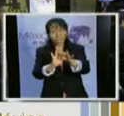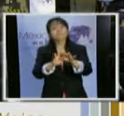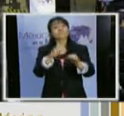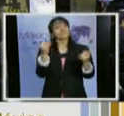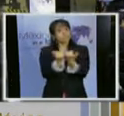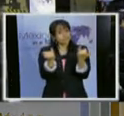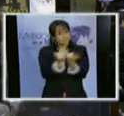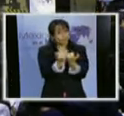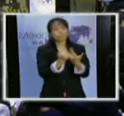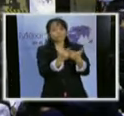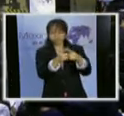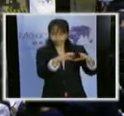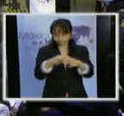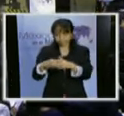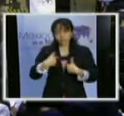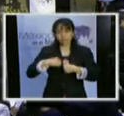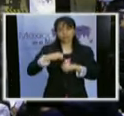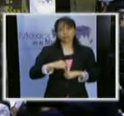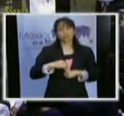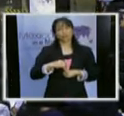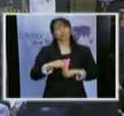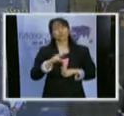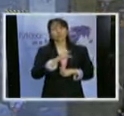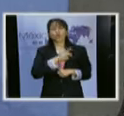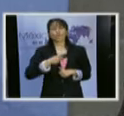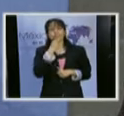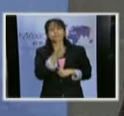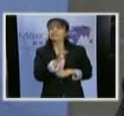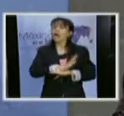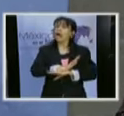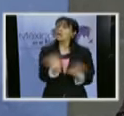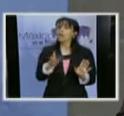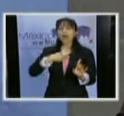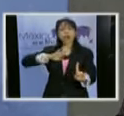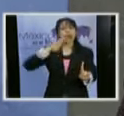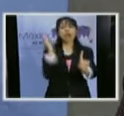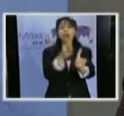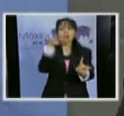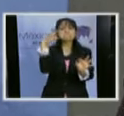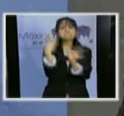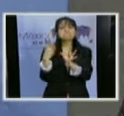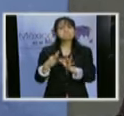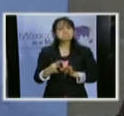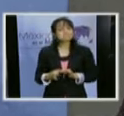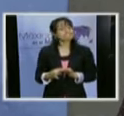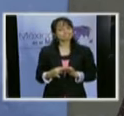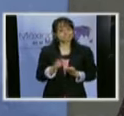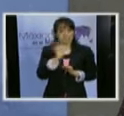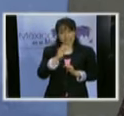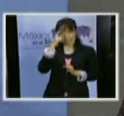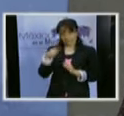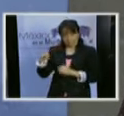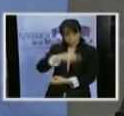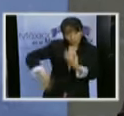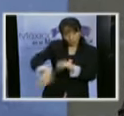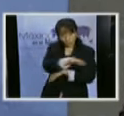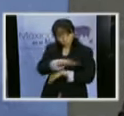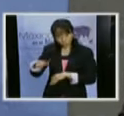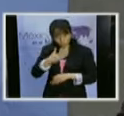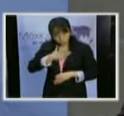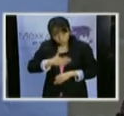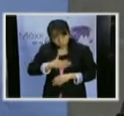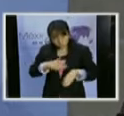considerar cumplidos los objetivos y metas a menos que se cumplan para todos. En ese sentido, reconocemos el liderazgo de México y